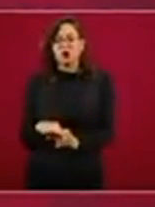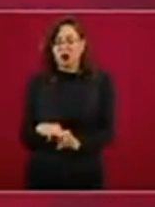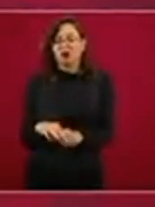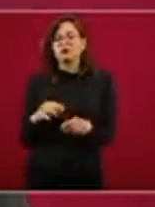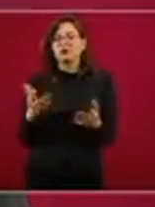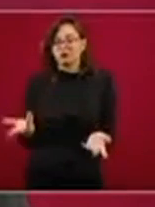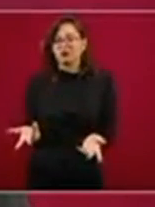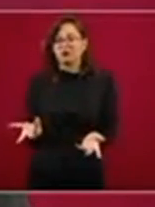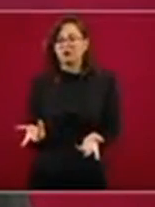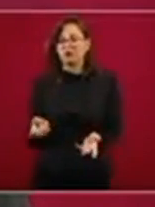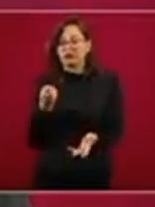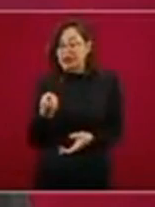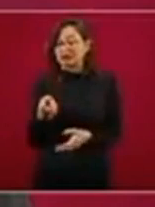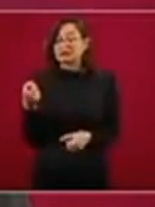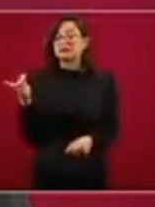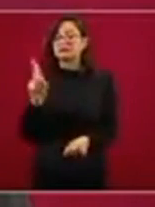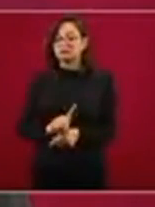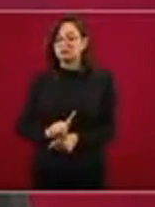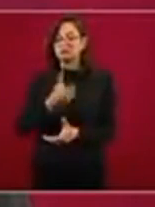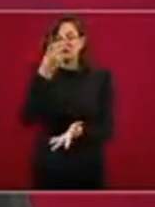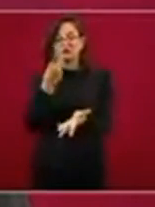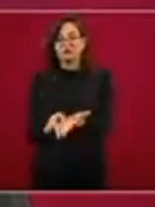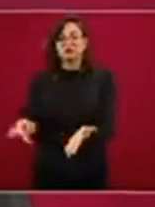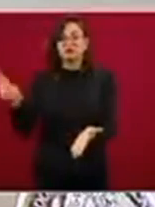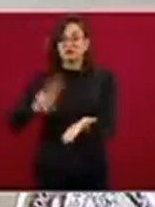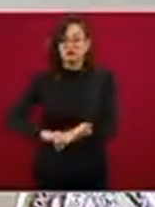Ahí, ese día,